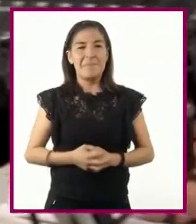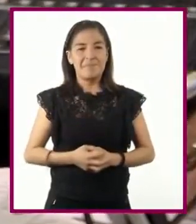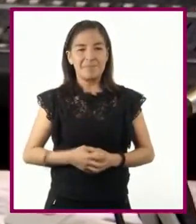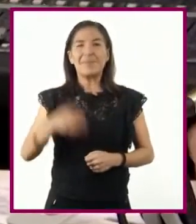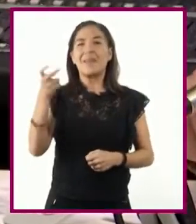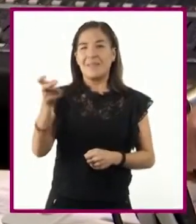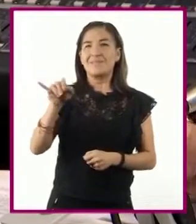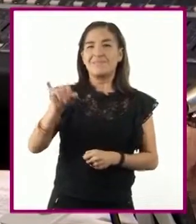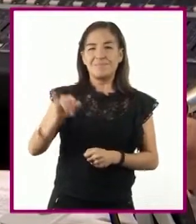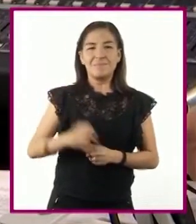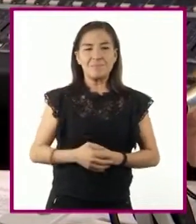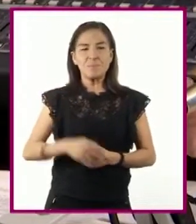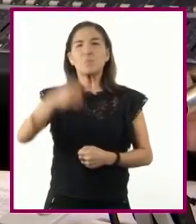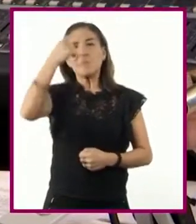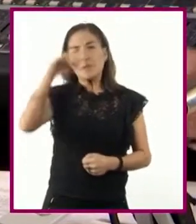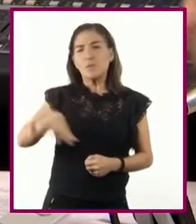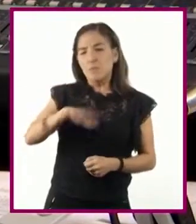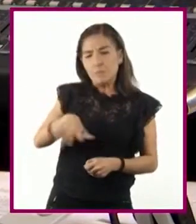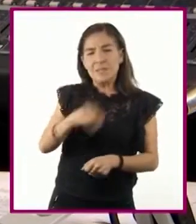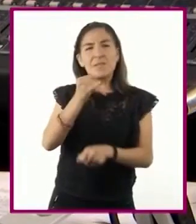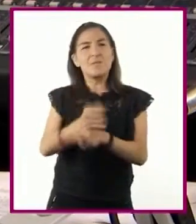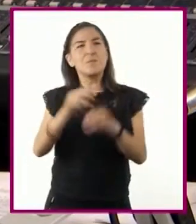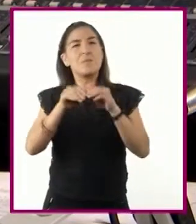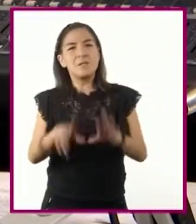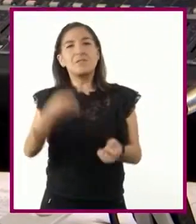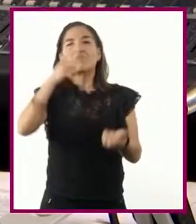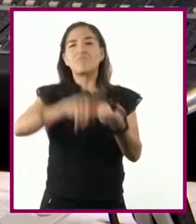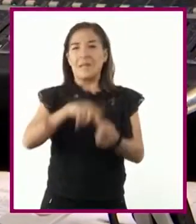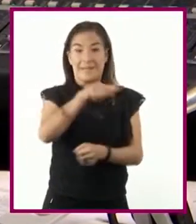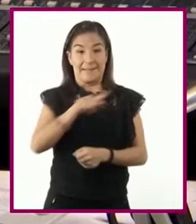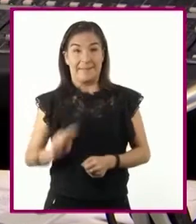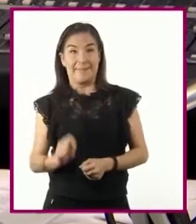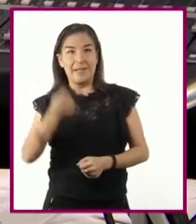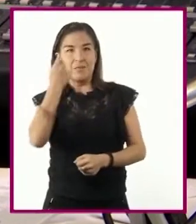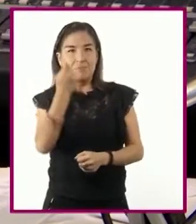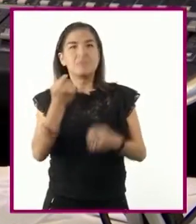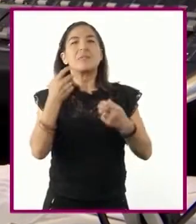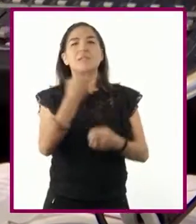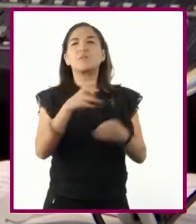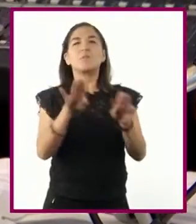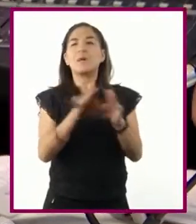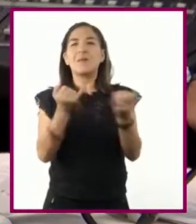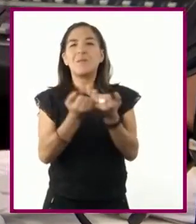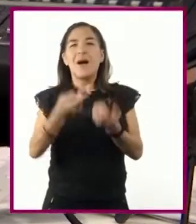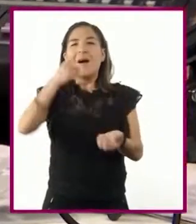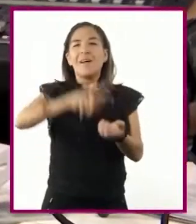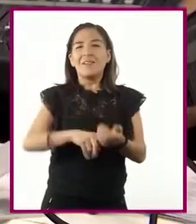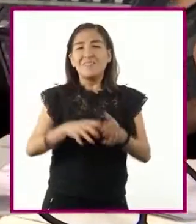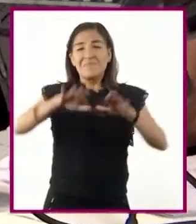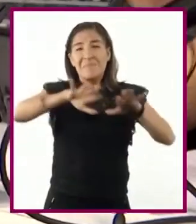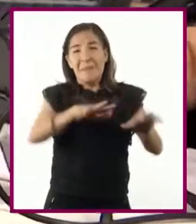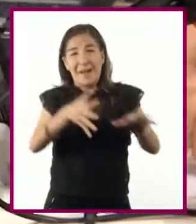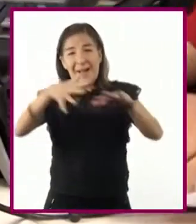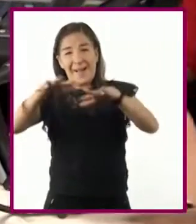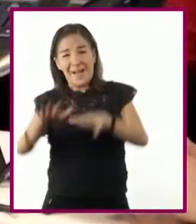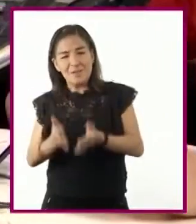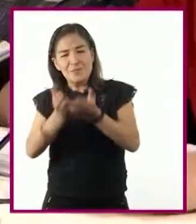Así es. Buscar información a través de los medios tecnológicos es como navegar en un mar